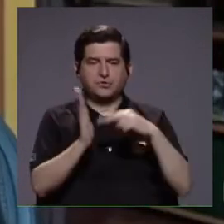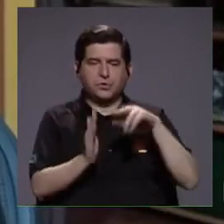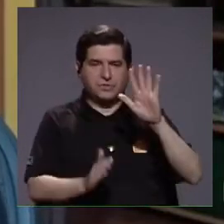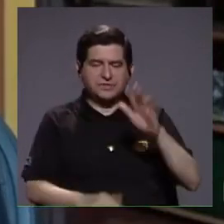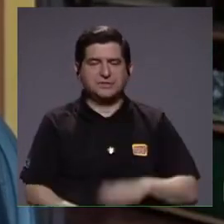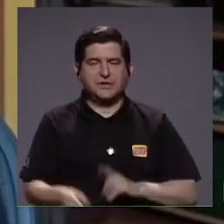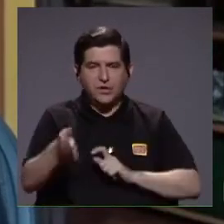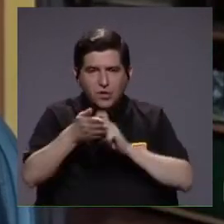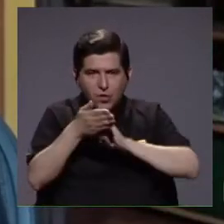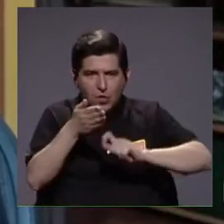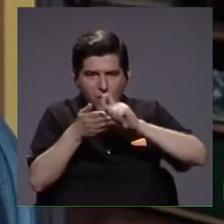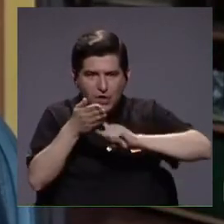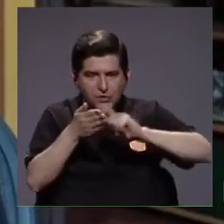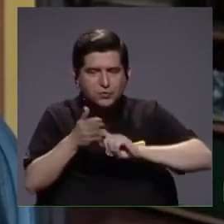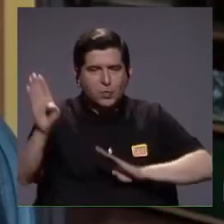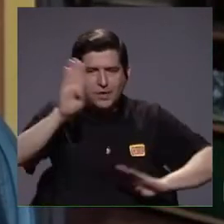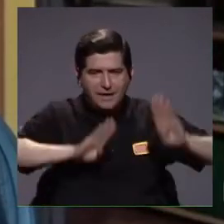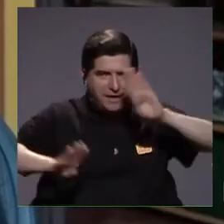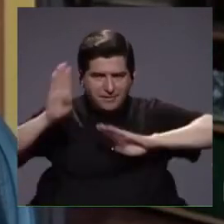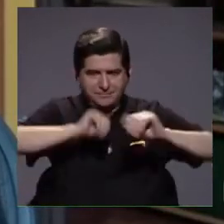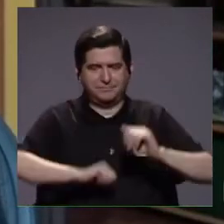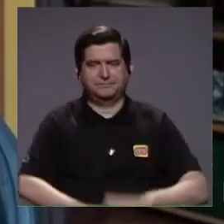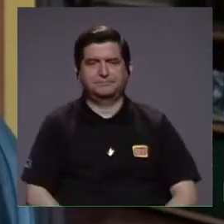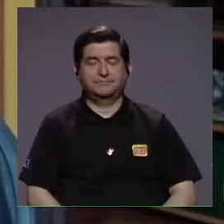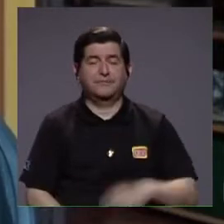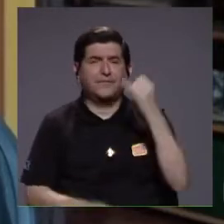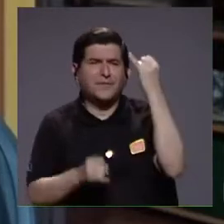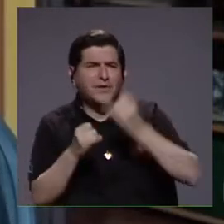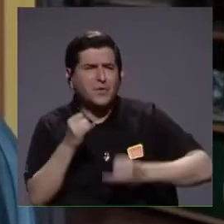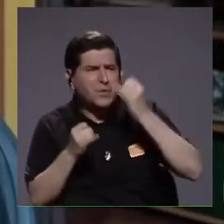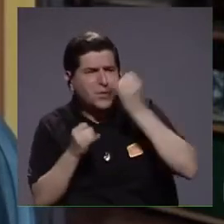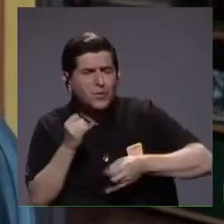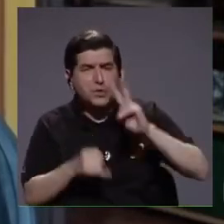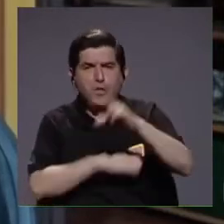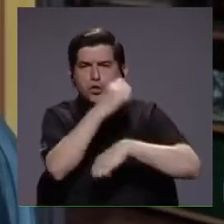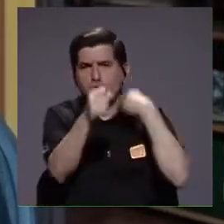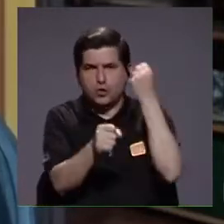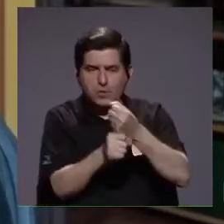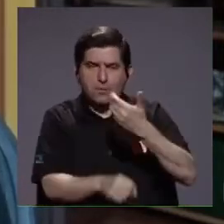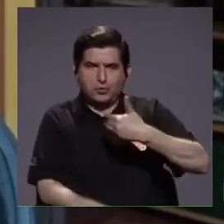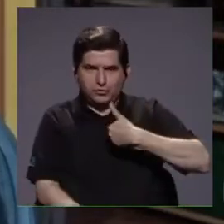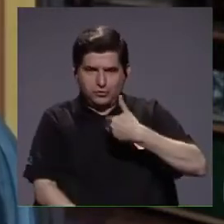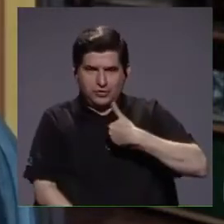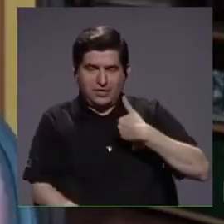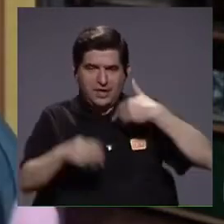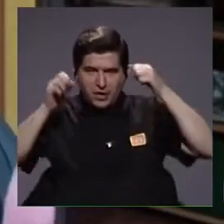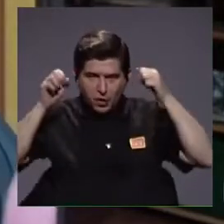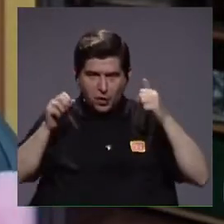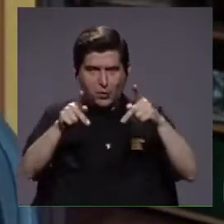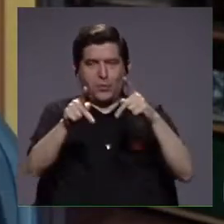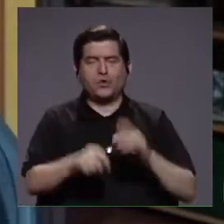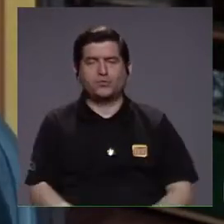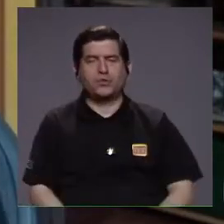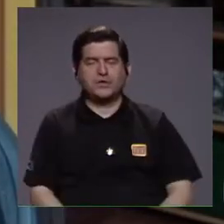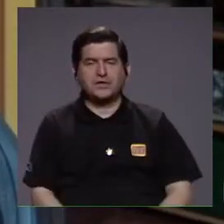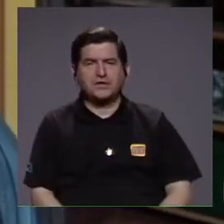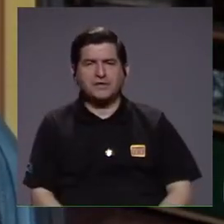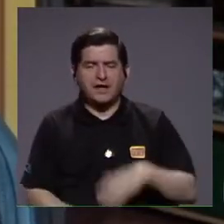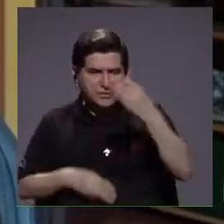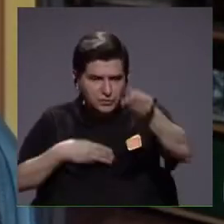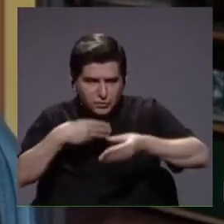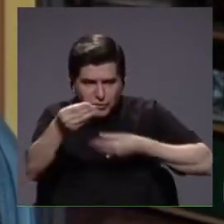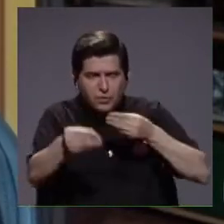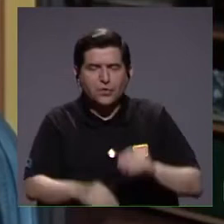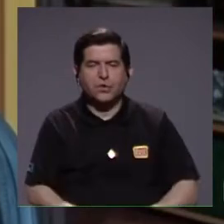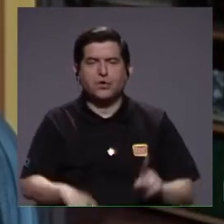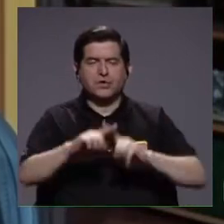2005 en la Escuela de Biología. En los últimos 2 años hemos tenido la oportunidad de